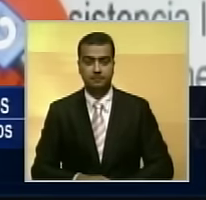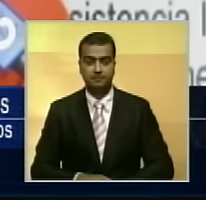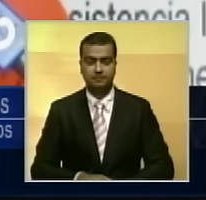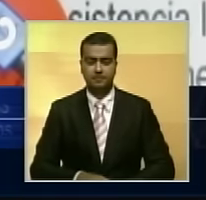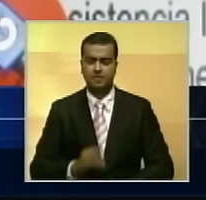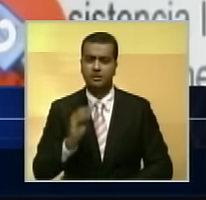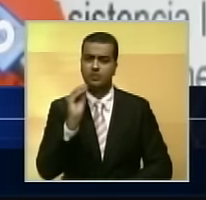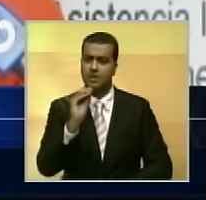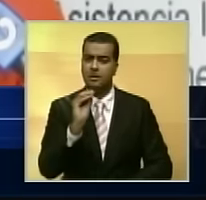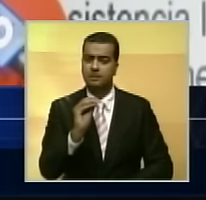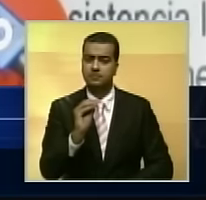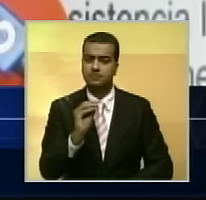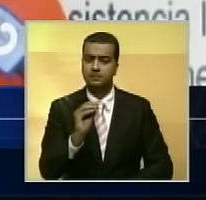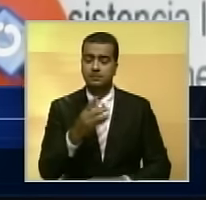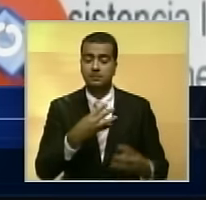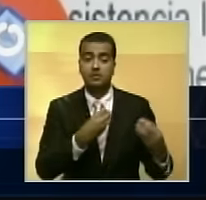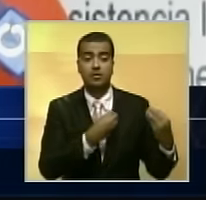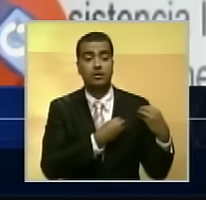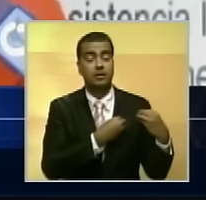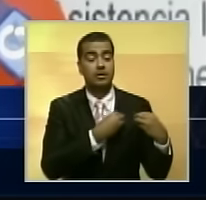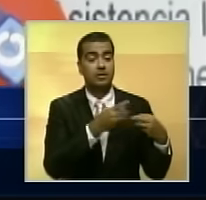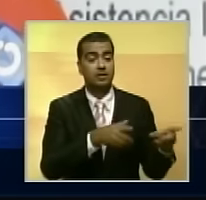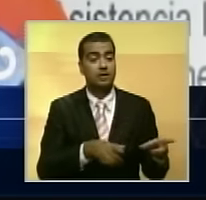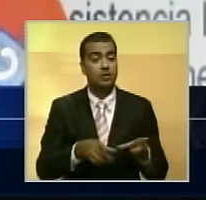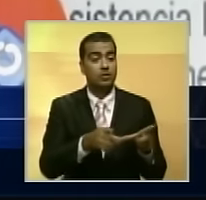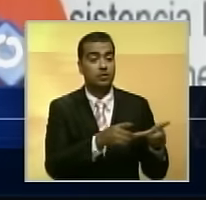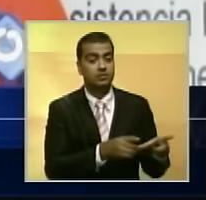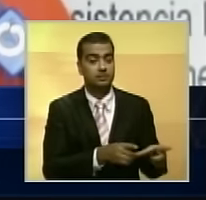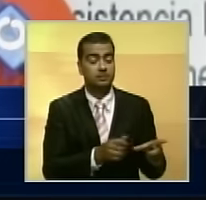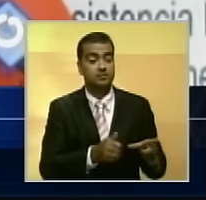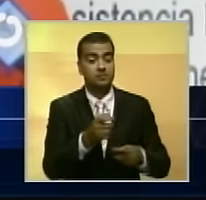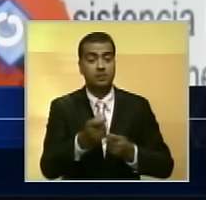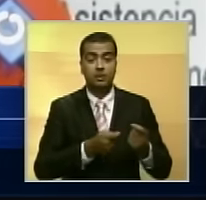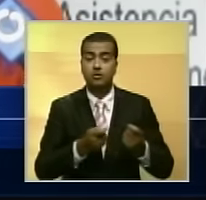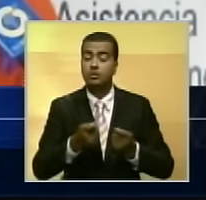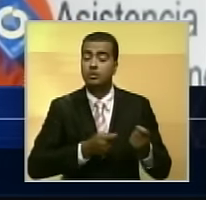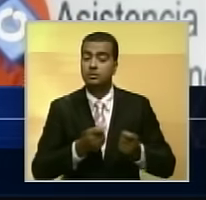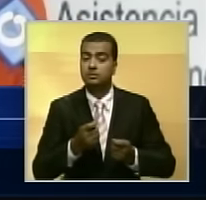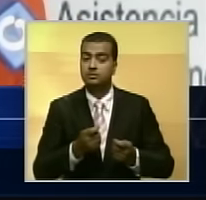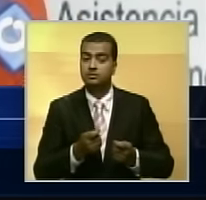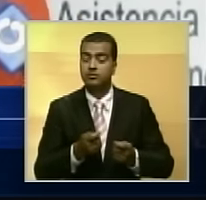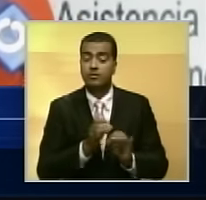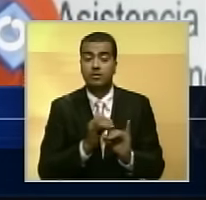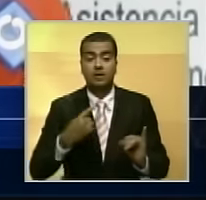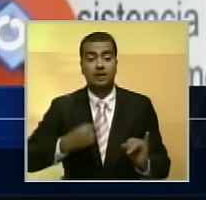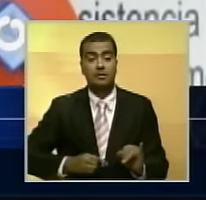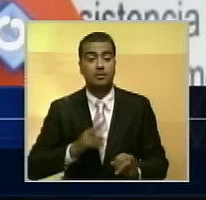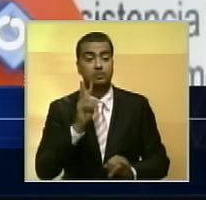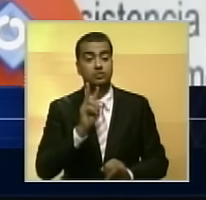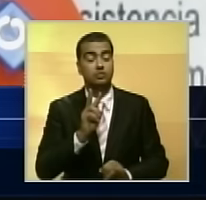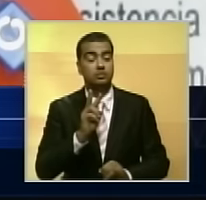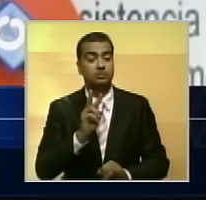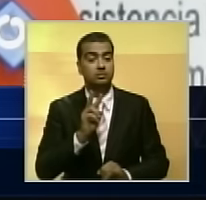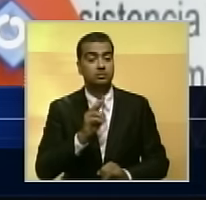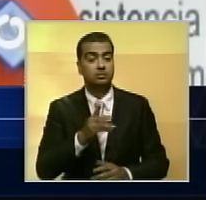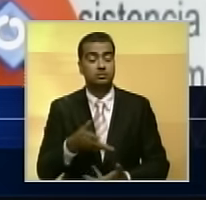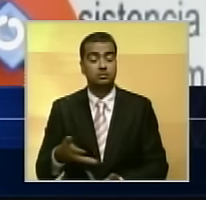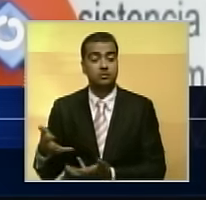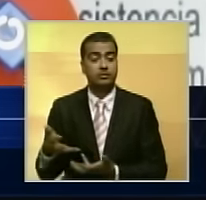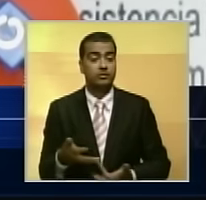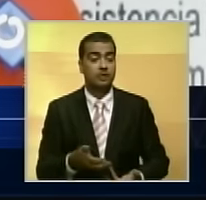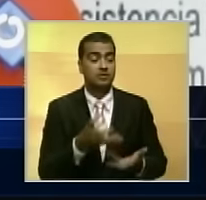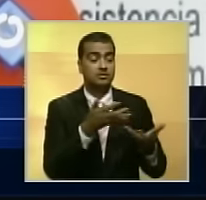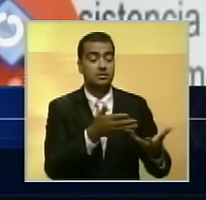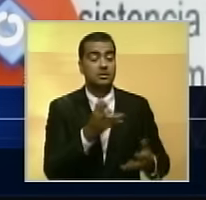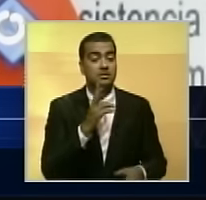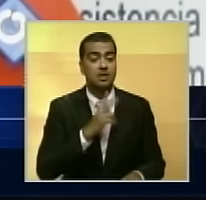llamado principalmente a los encargados de esta mancomunidad, tener mayores controles, fundamentalmente que ya tenemos dos hallazgos de dos fetos en este vertedero y